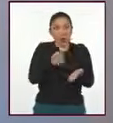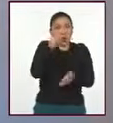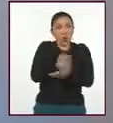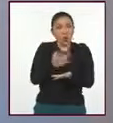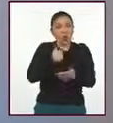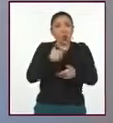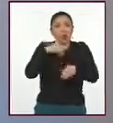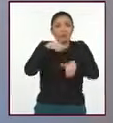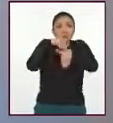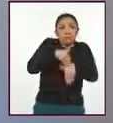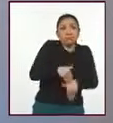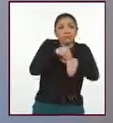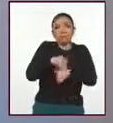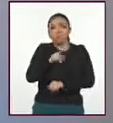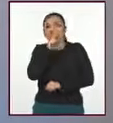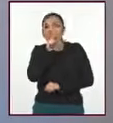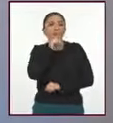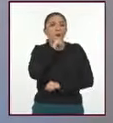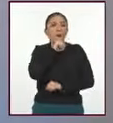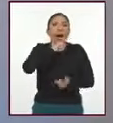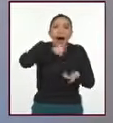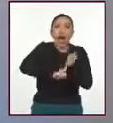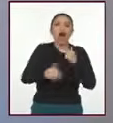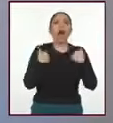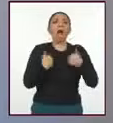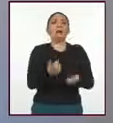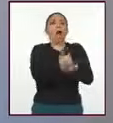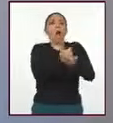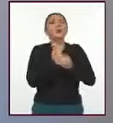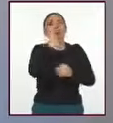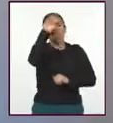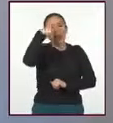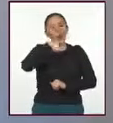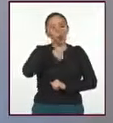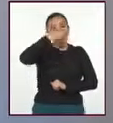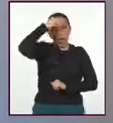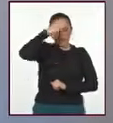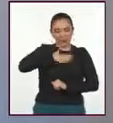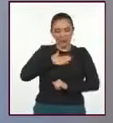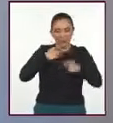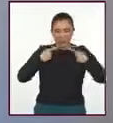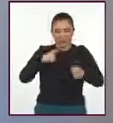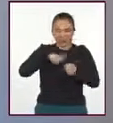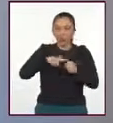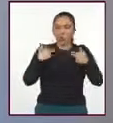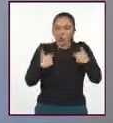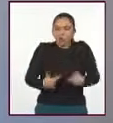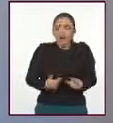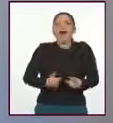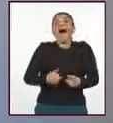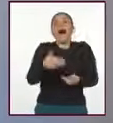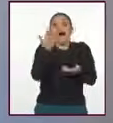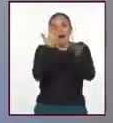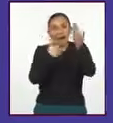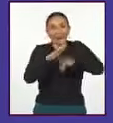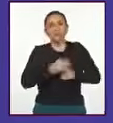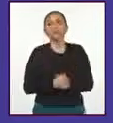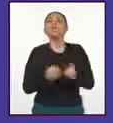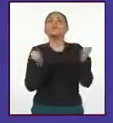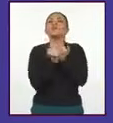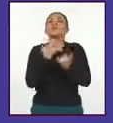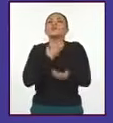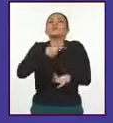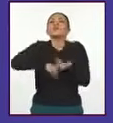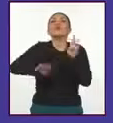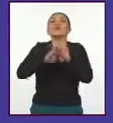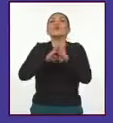reglas. Realmente de fondo es algo que nos ayuda en nuestra formación como seres humanos. También se construyen creencias sobre el mundo,